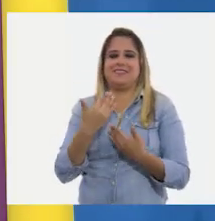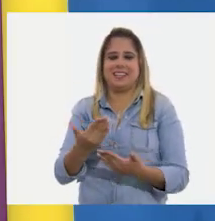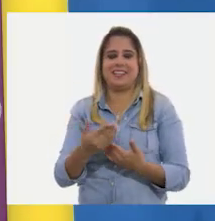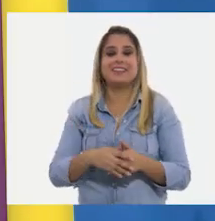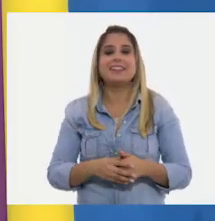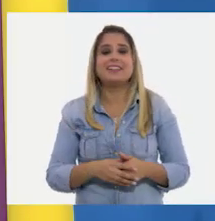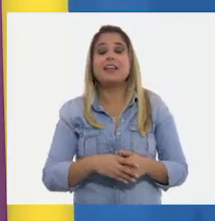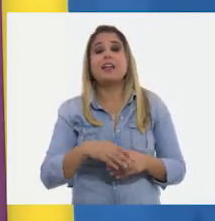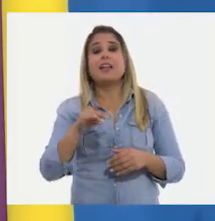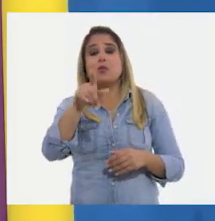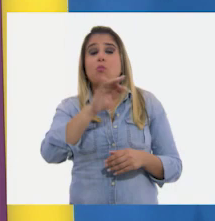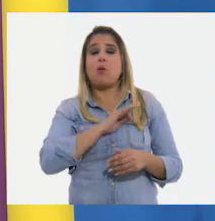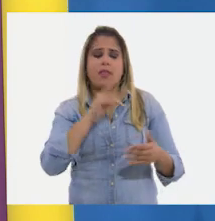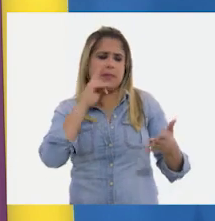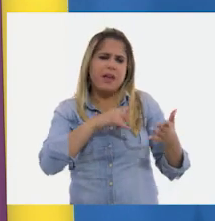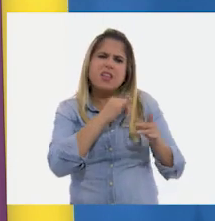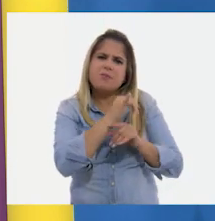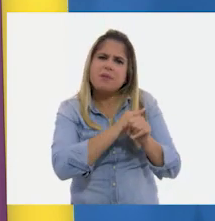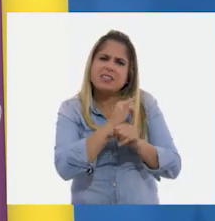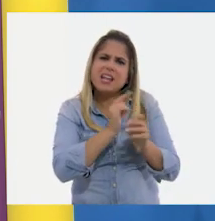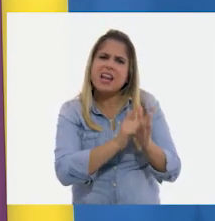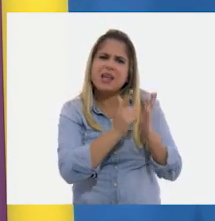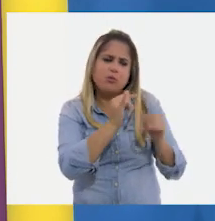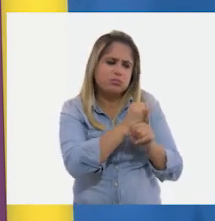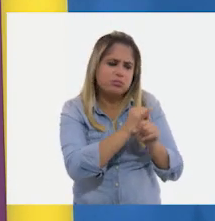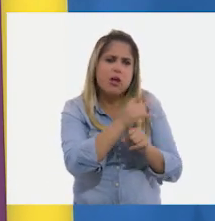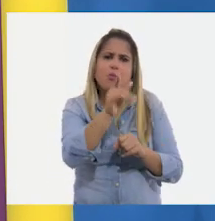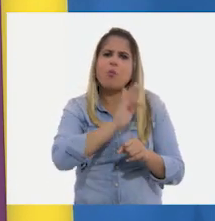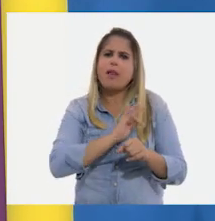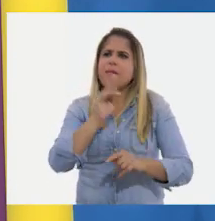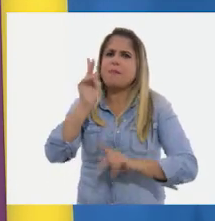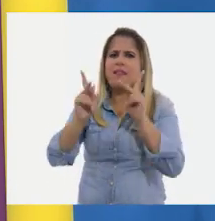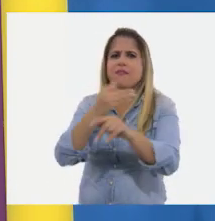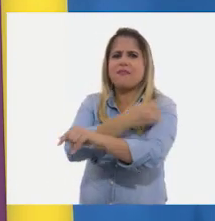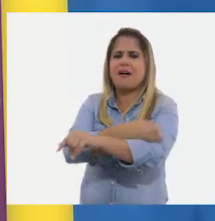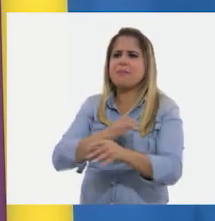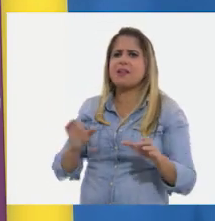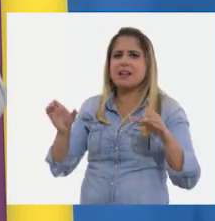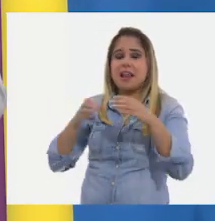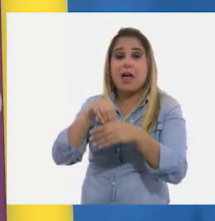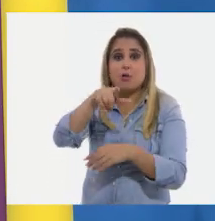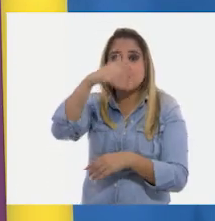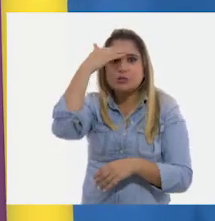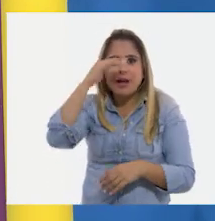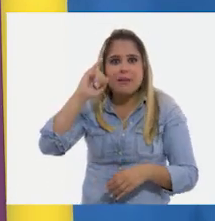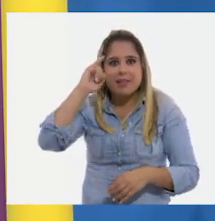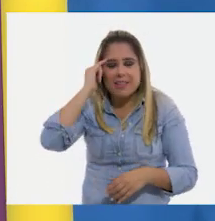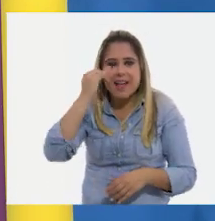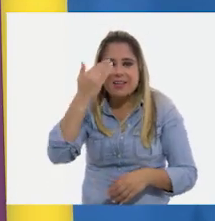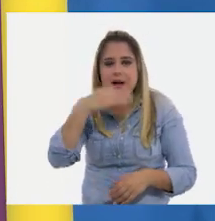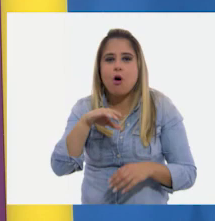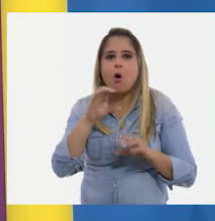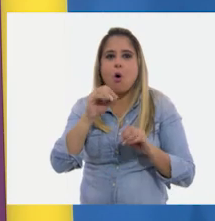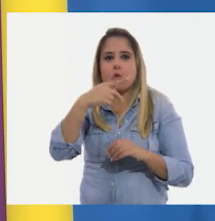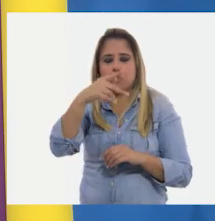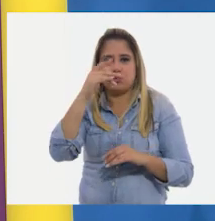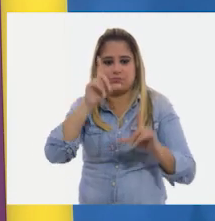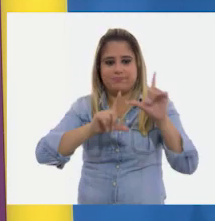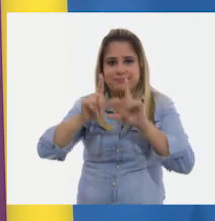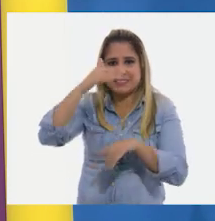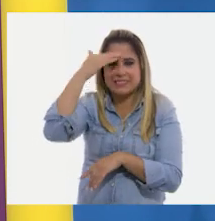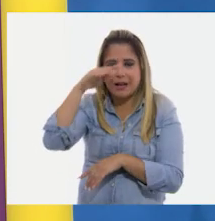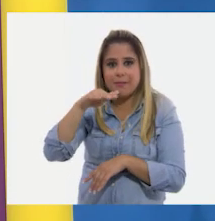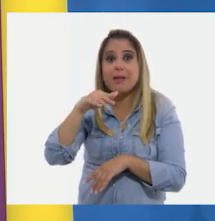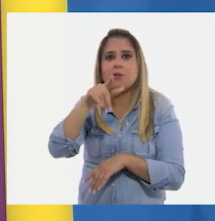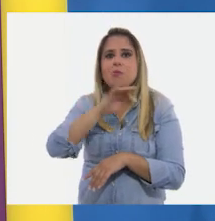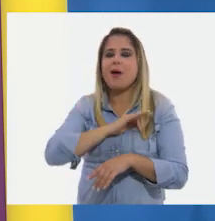te es posible, consulta otros libros y comenta el tema de hoy con tu familia. Si tienes la fortuna de hablar una lengua indígena, aprovecha también este